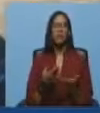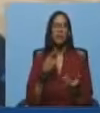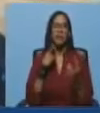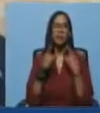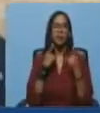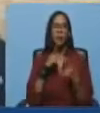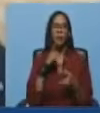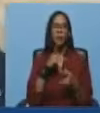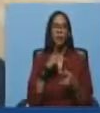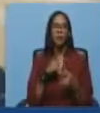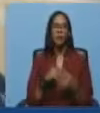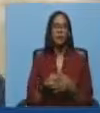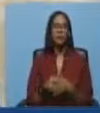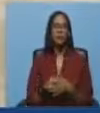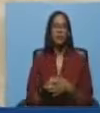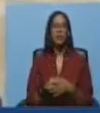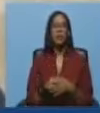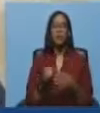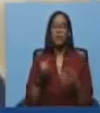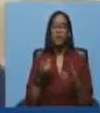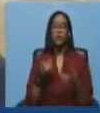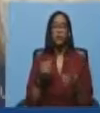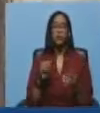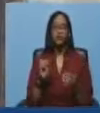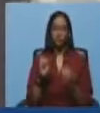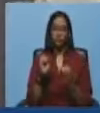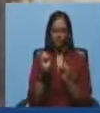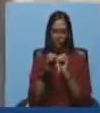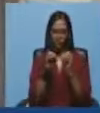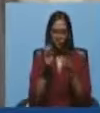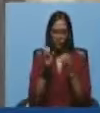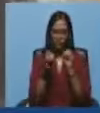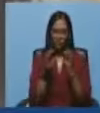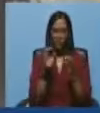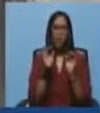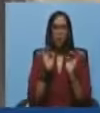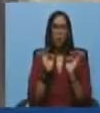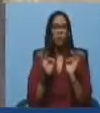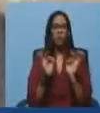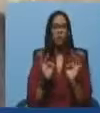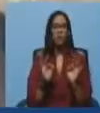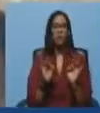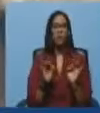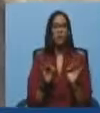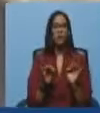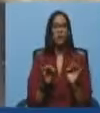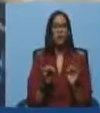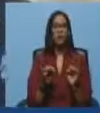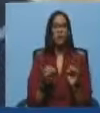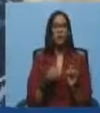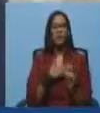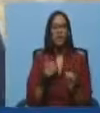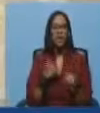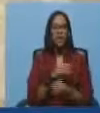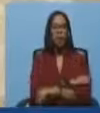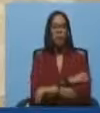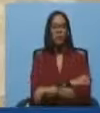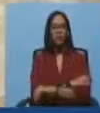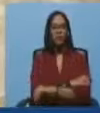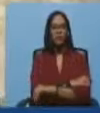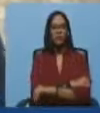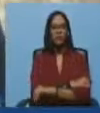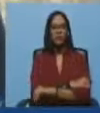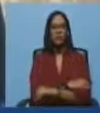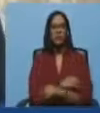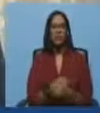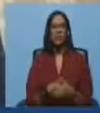política. Y esos virus, que de alguna manera justamente quiere la derecha que